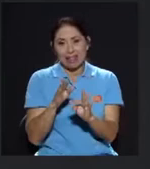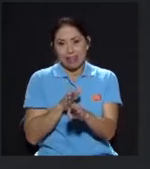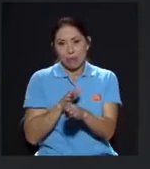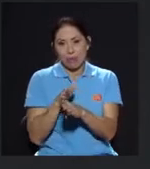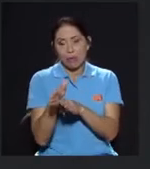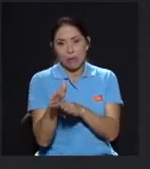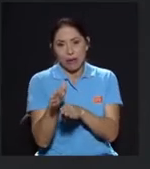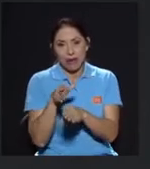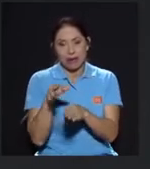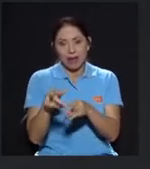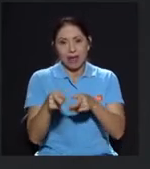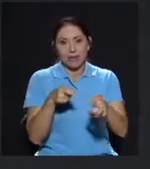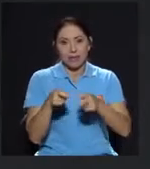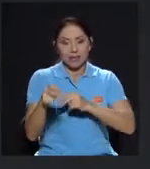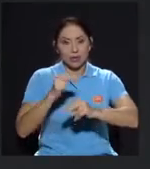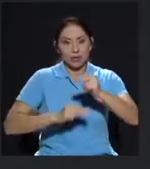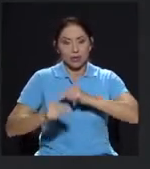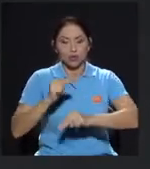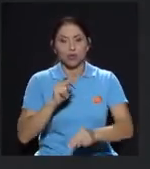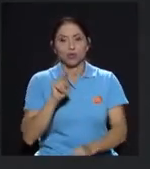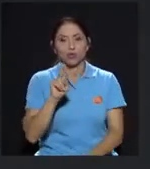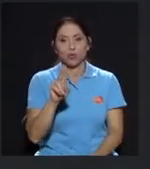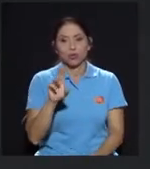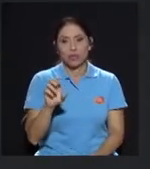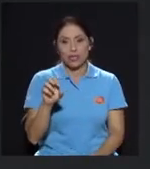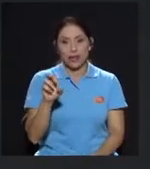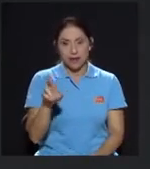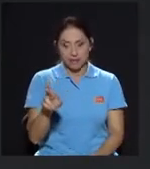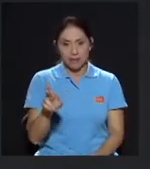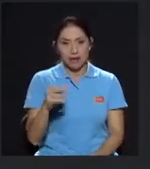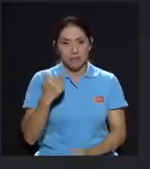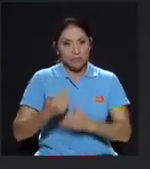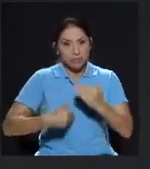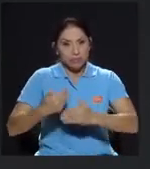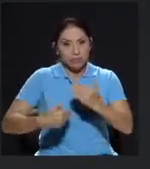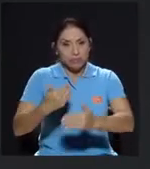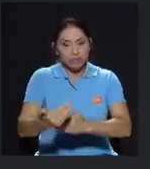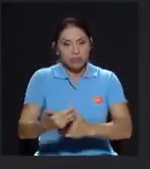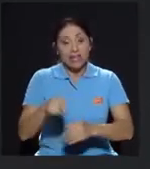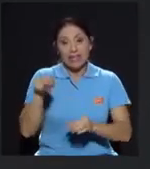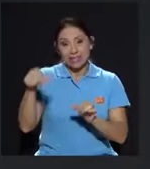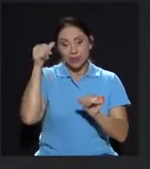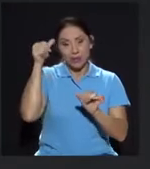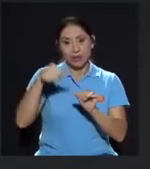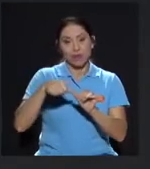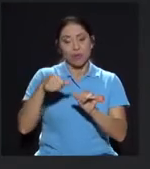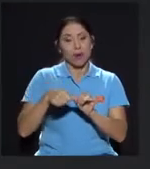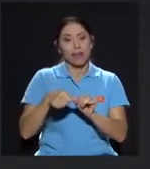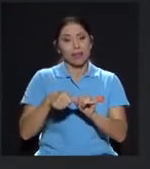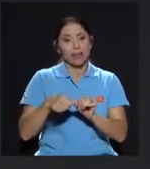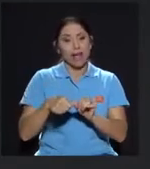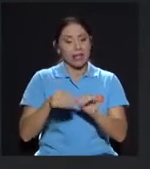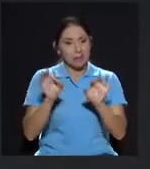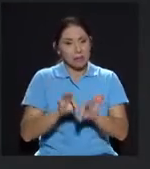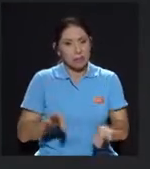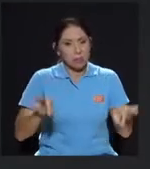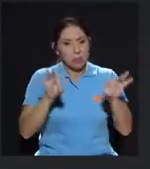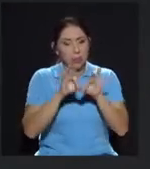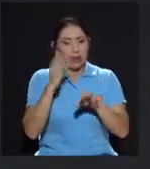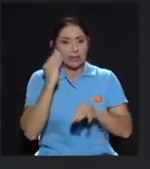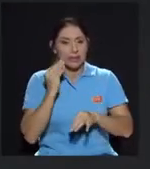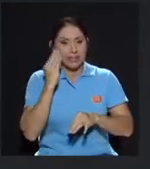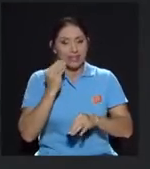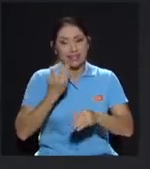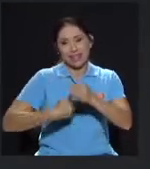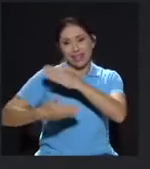de negocios en auxerre de lo cual me recuerda significativas de experiencias berna en